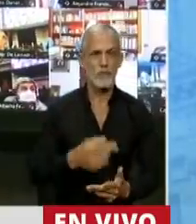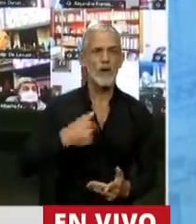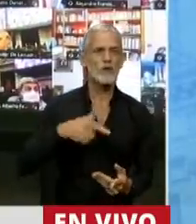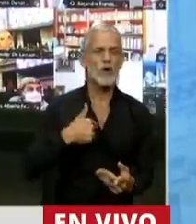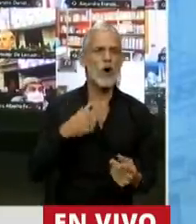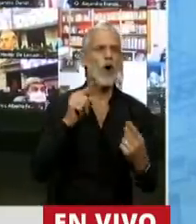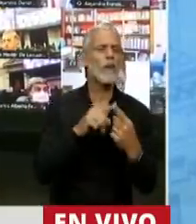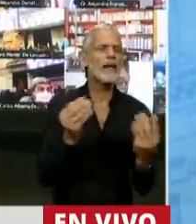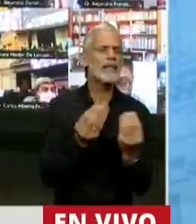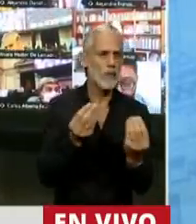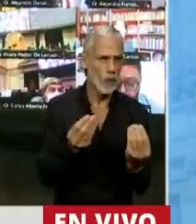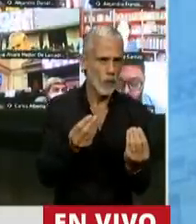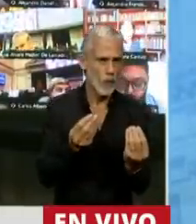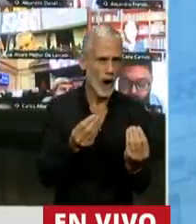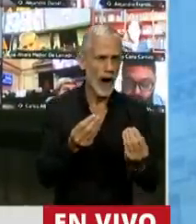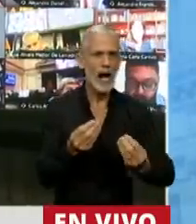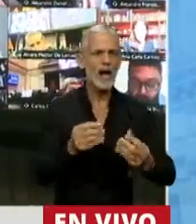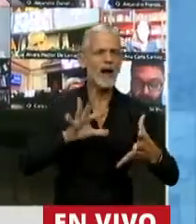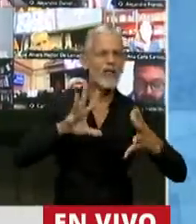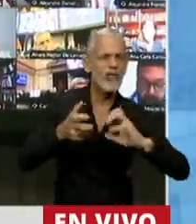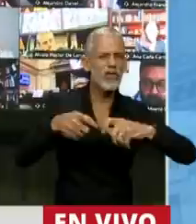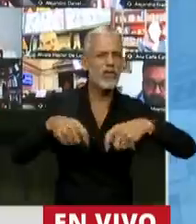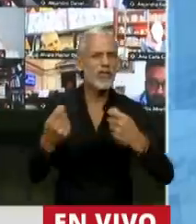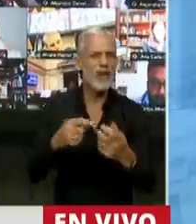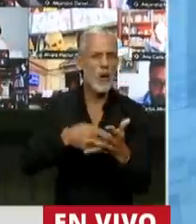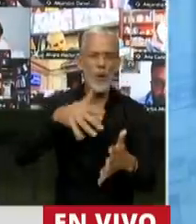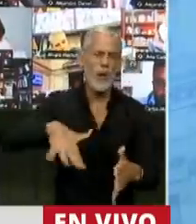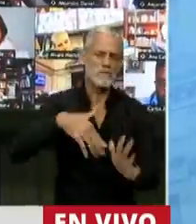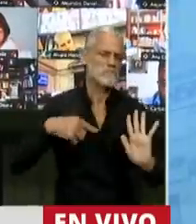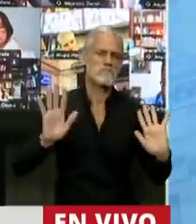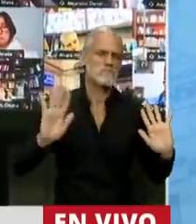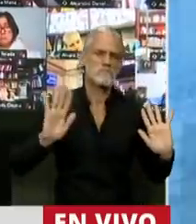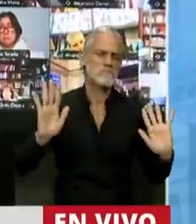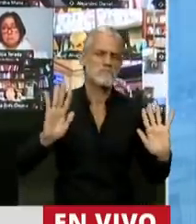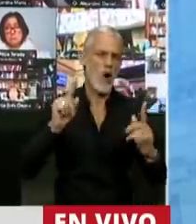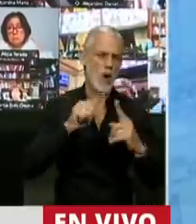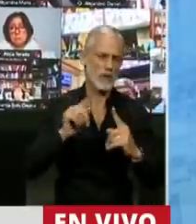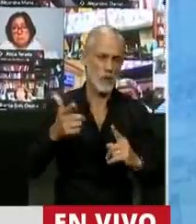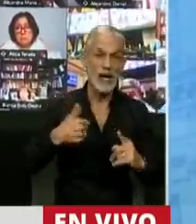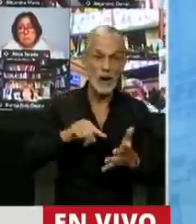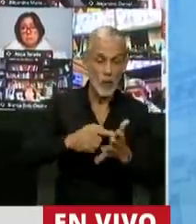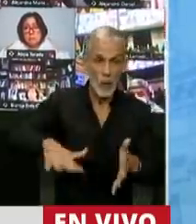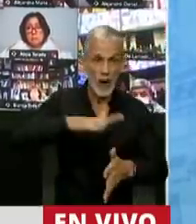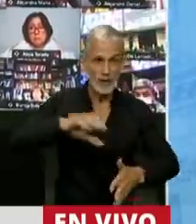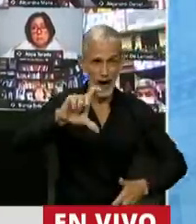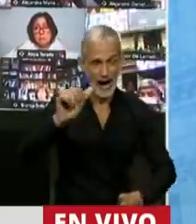que nuestra intención no es perjudicar a la Ciudad de Buenos Aires. Miren, la Ciudad de Buenos Aires